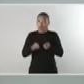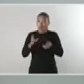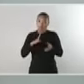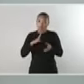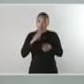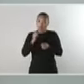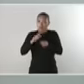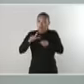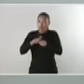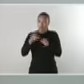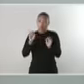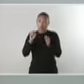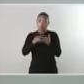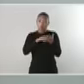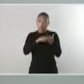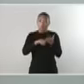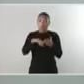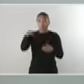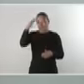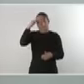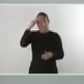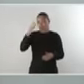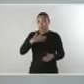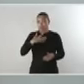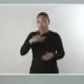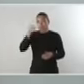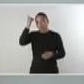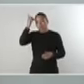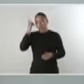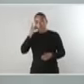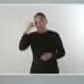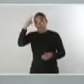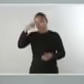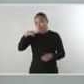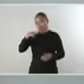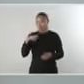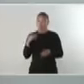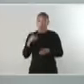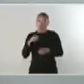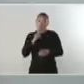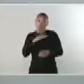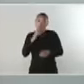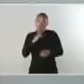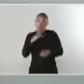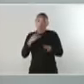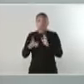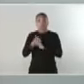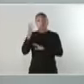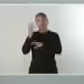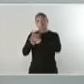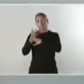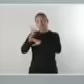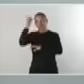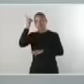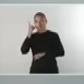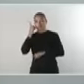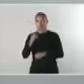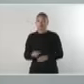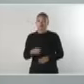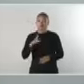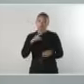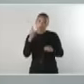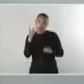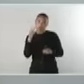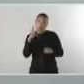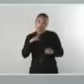por este señor que tiene miedo dormir en México y tiene que estar durmiendo en Estados Unidos Aquí está son diferentes puentes aquí